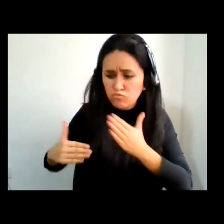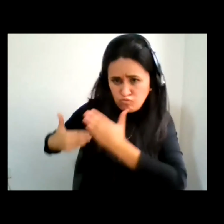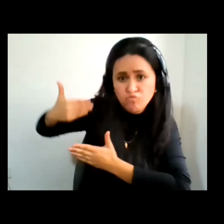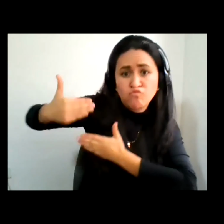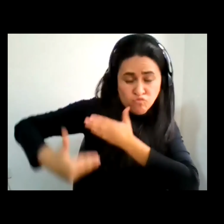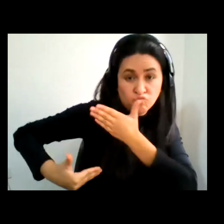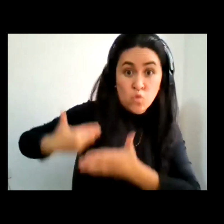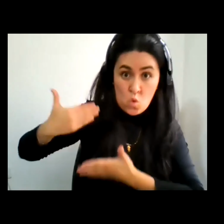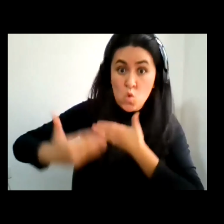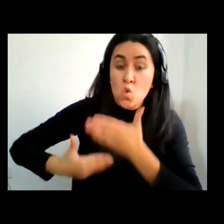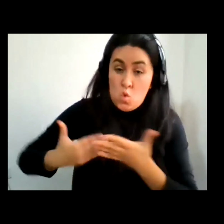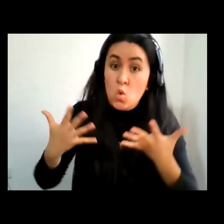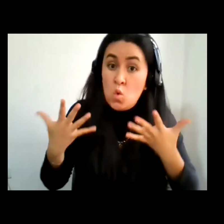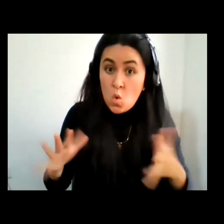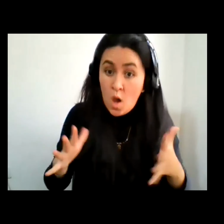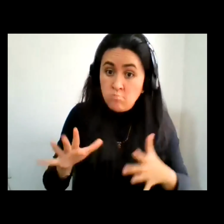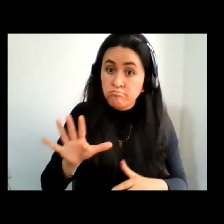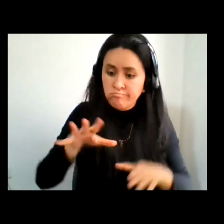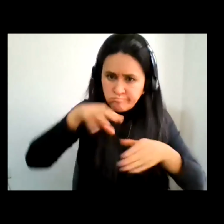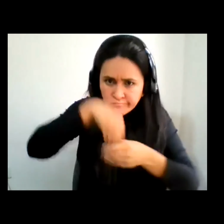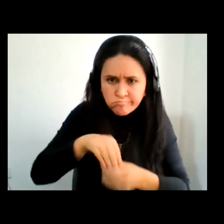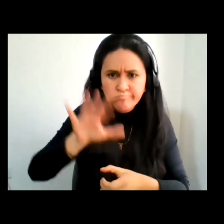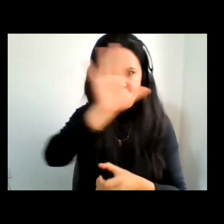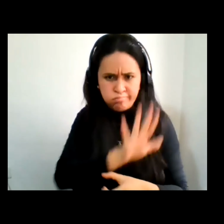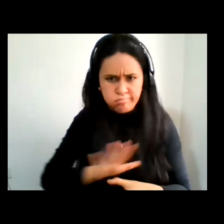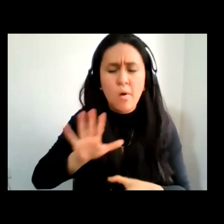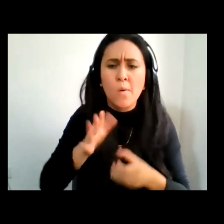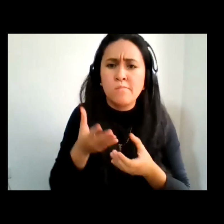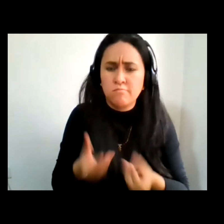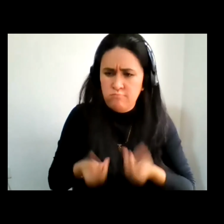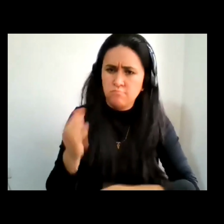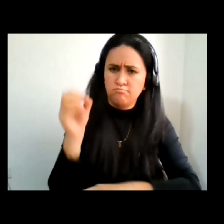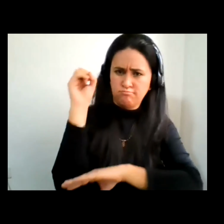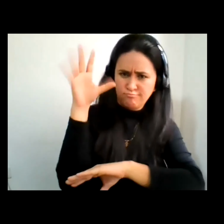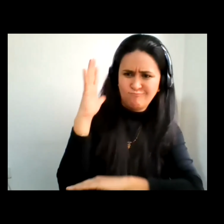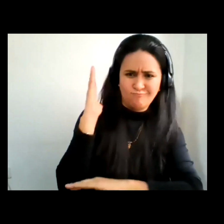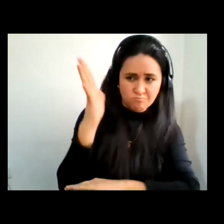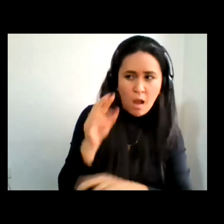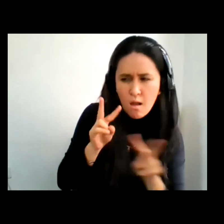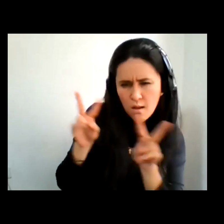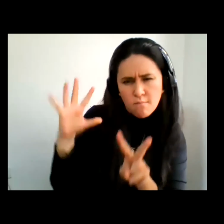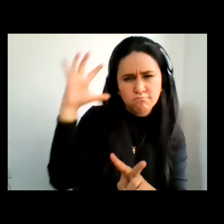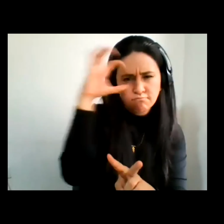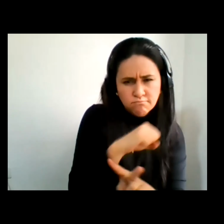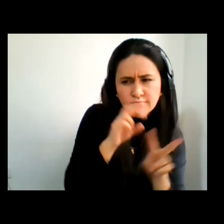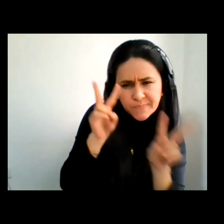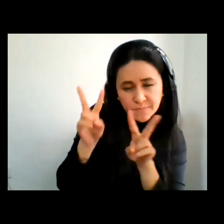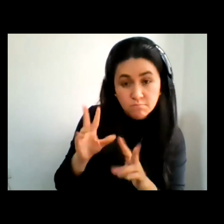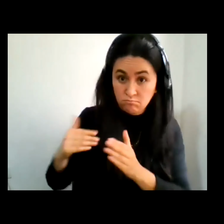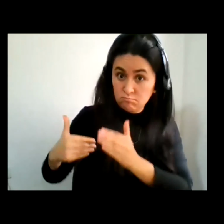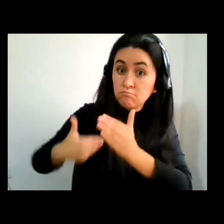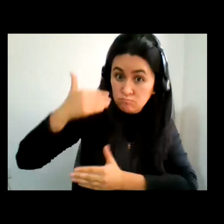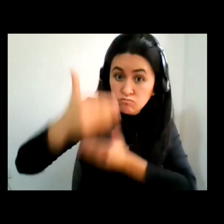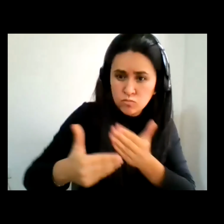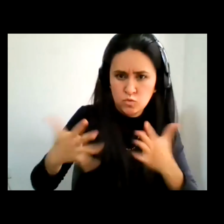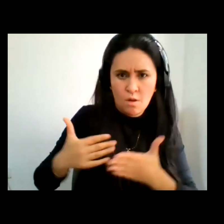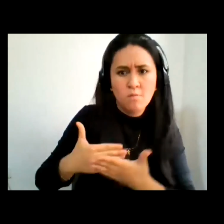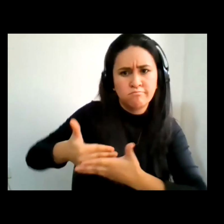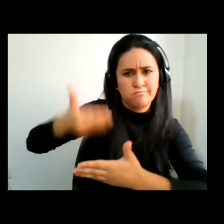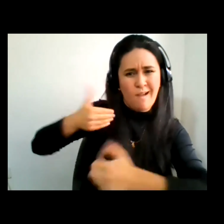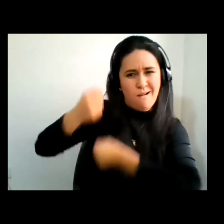región, en todas las presentaciones esto ha sido muy claro, a pesar de los avances en las últimas